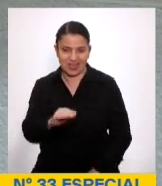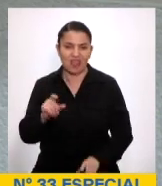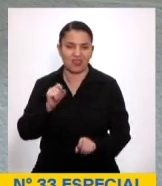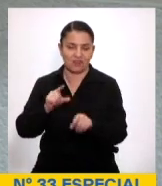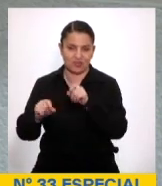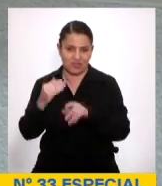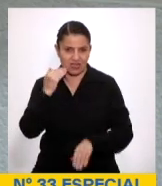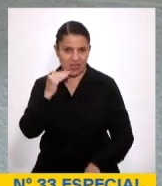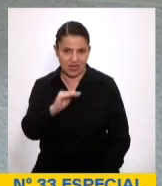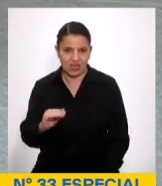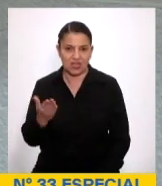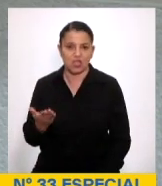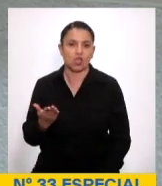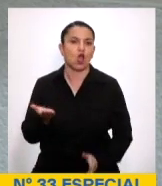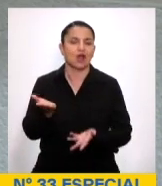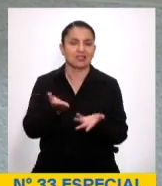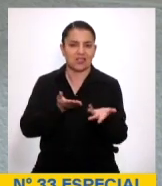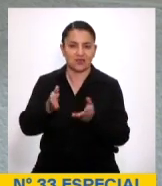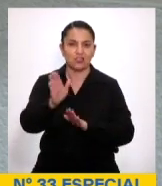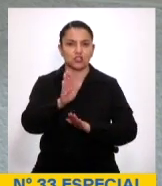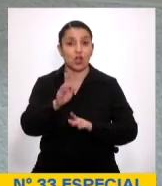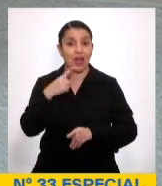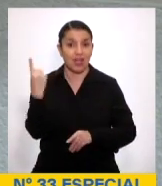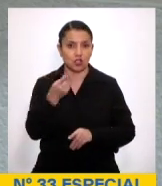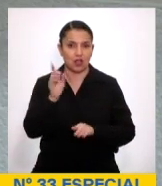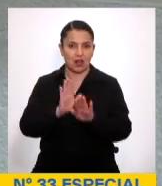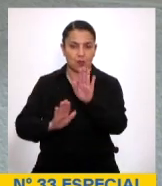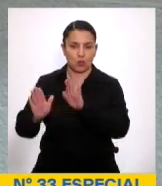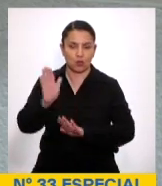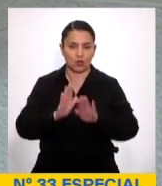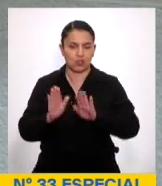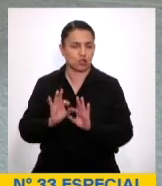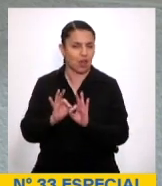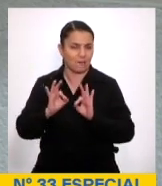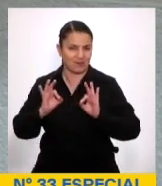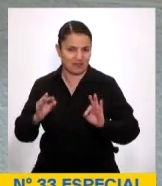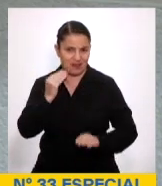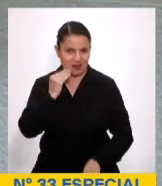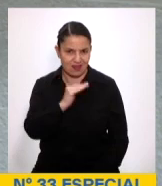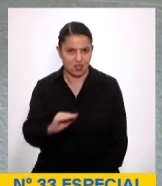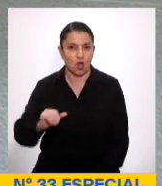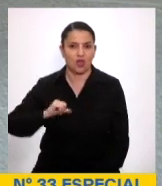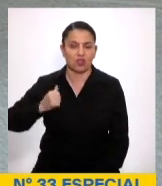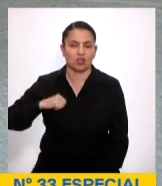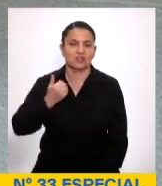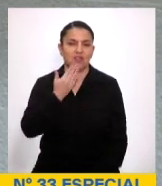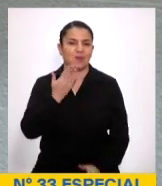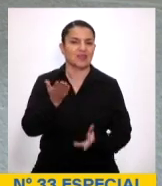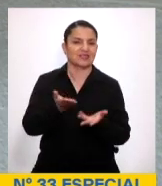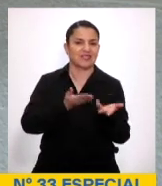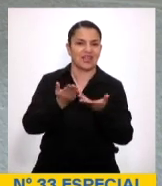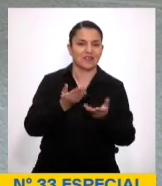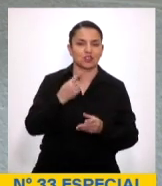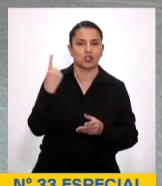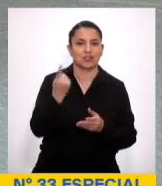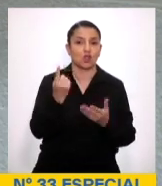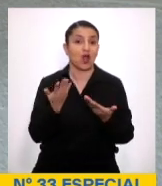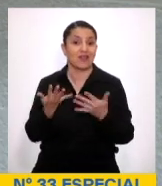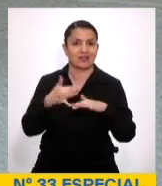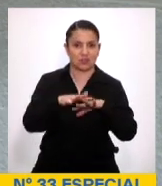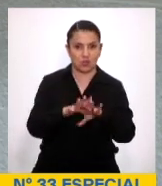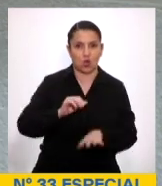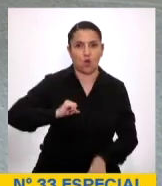niñez el servicio nacional de protección especializada de la niñez y adolescencia y el servicio nacional de reinserción